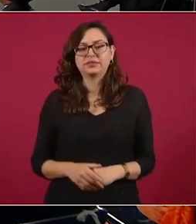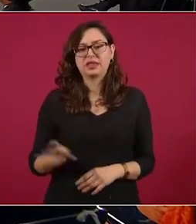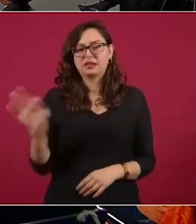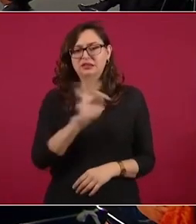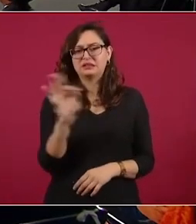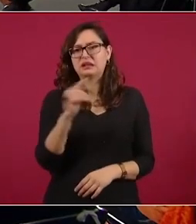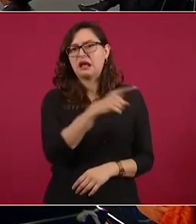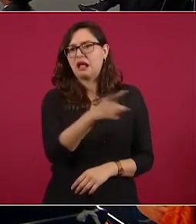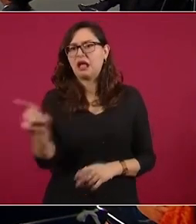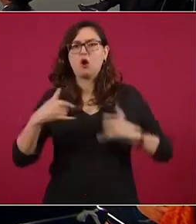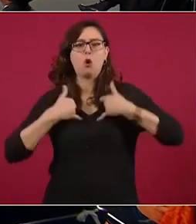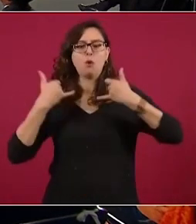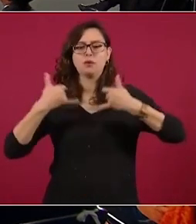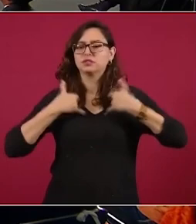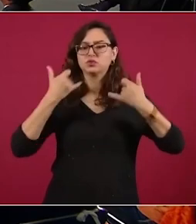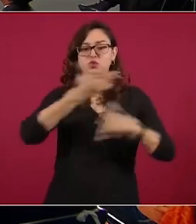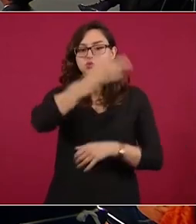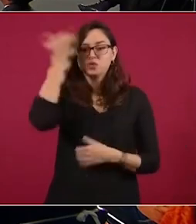¿no?